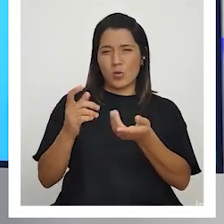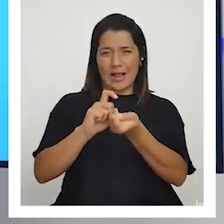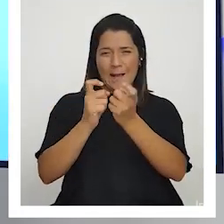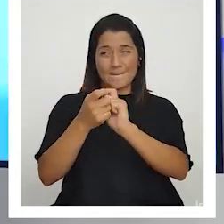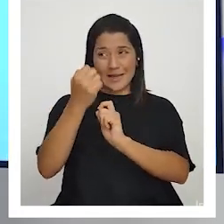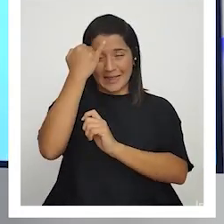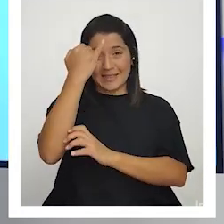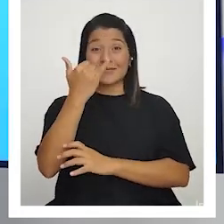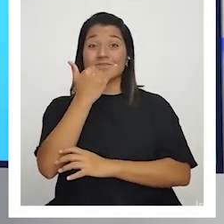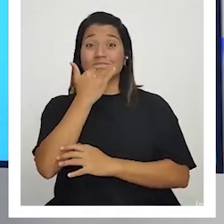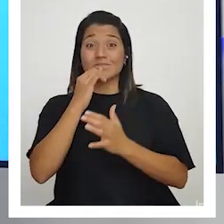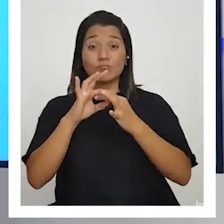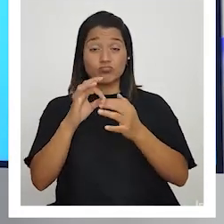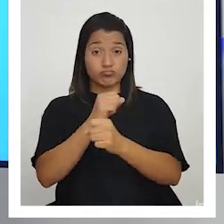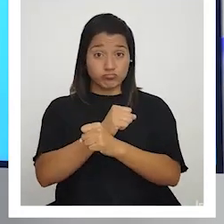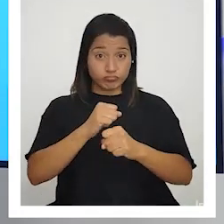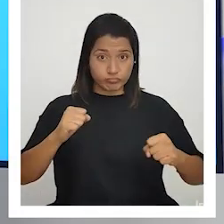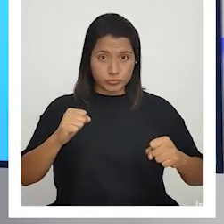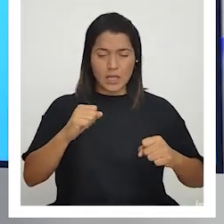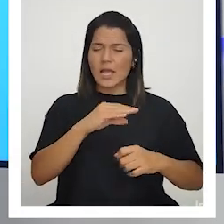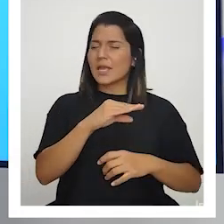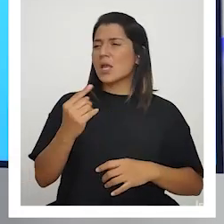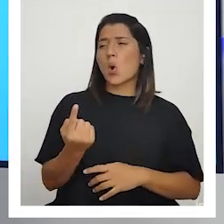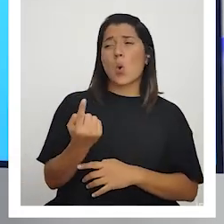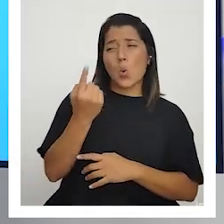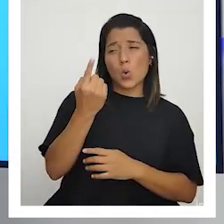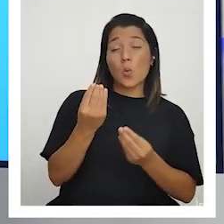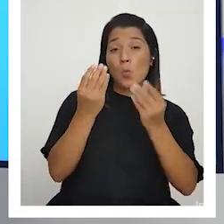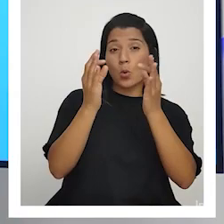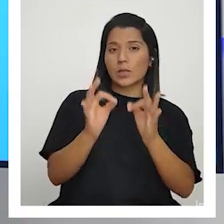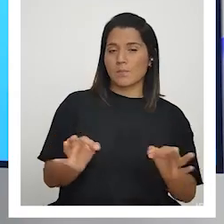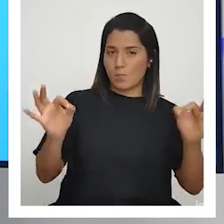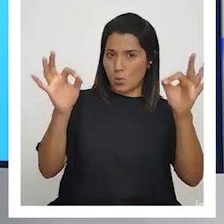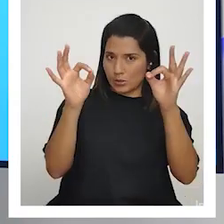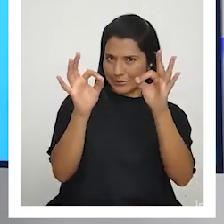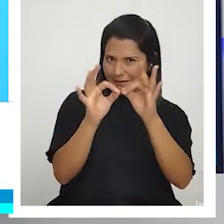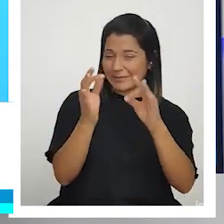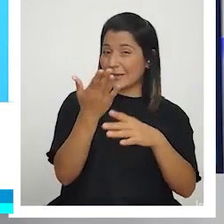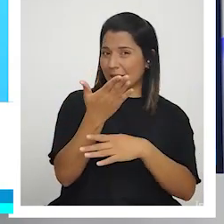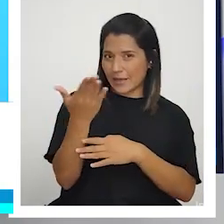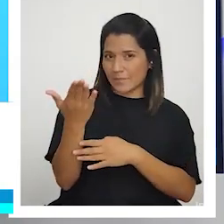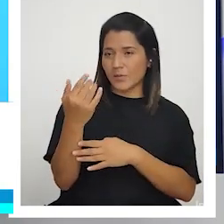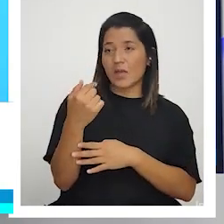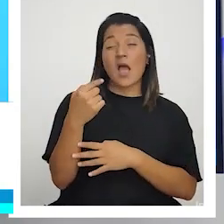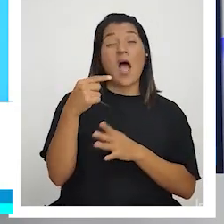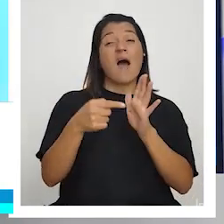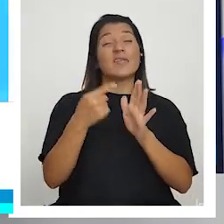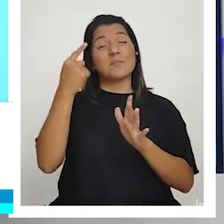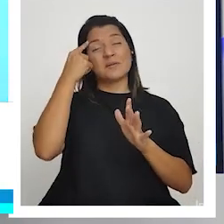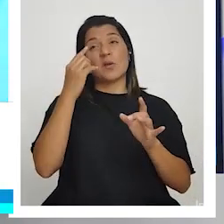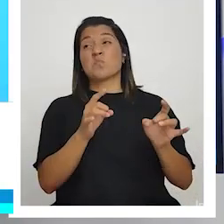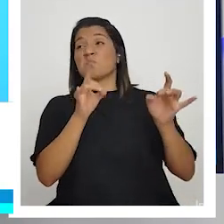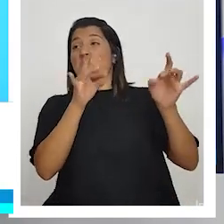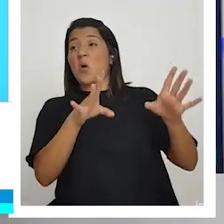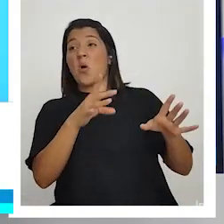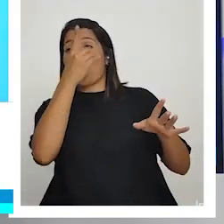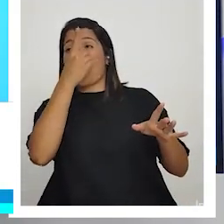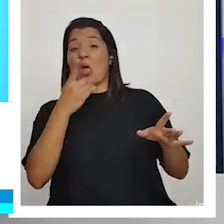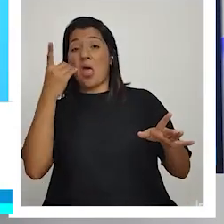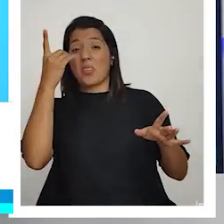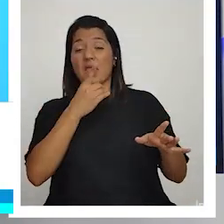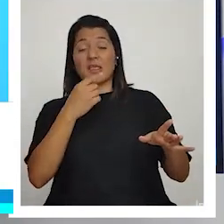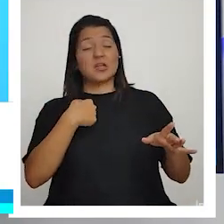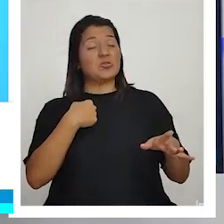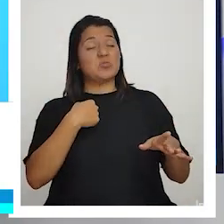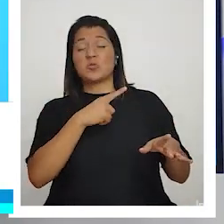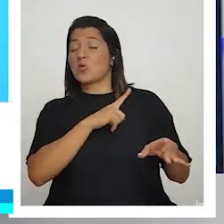sobre la obesidad. Y hay uno, doctora, muy importante que es: odio la dieta, a mí las dietas no me sirven para nada, yo por eso